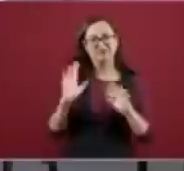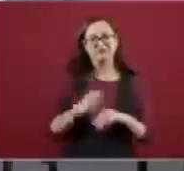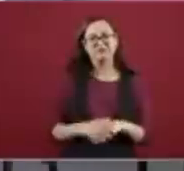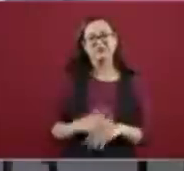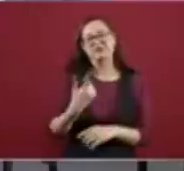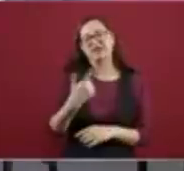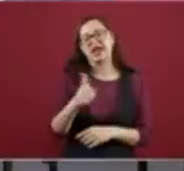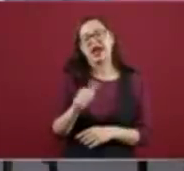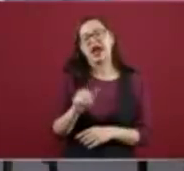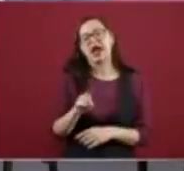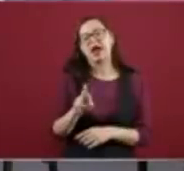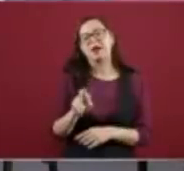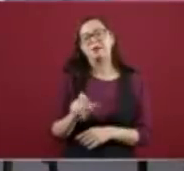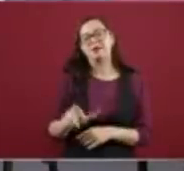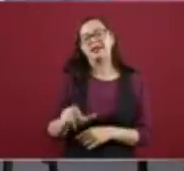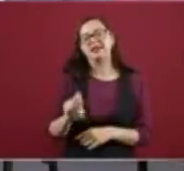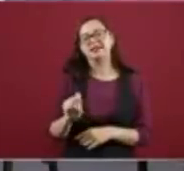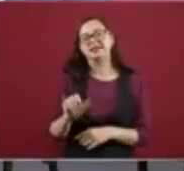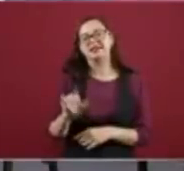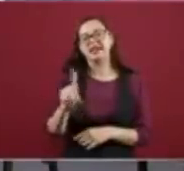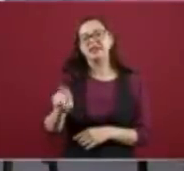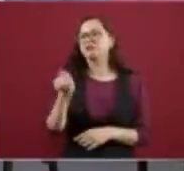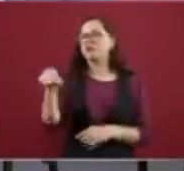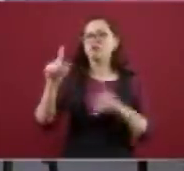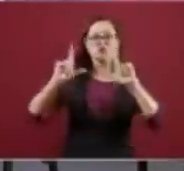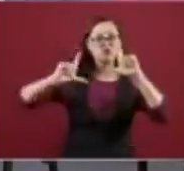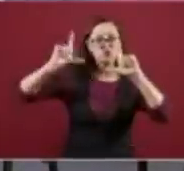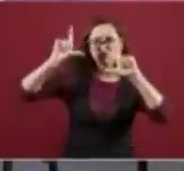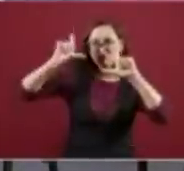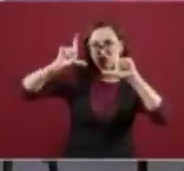Gabriel Said, que no se deja retratar.